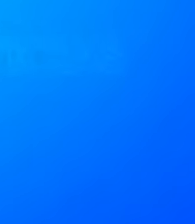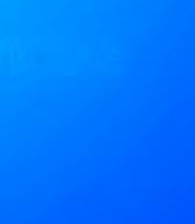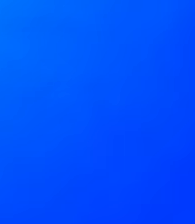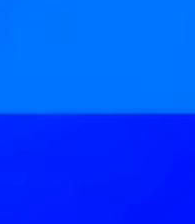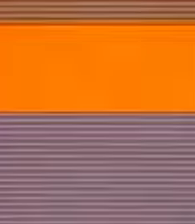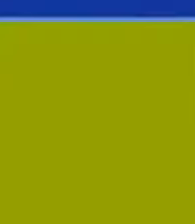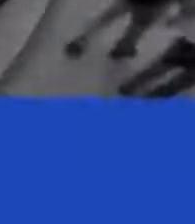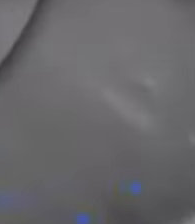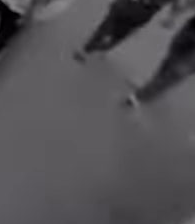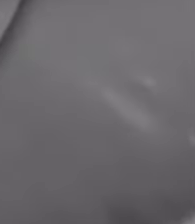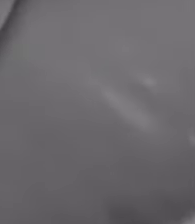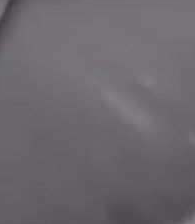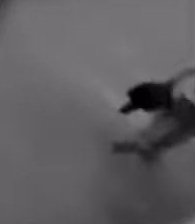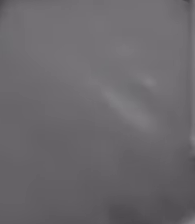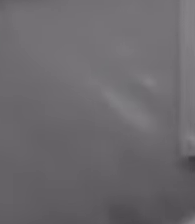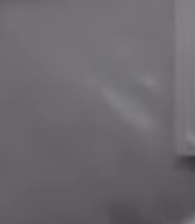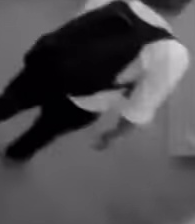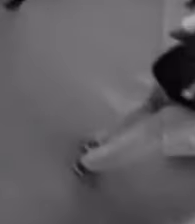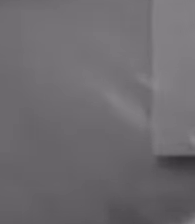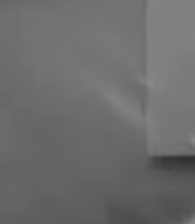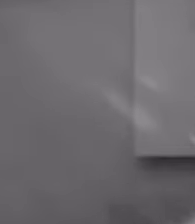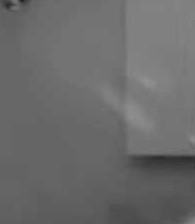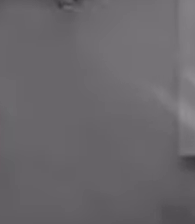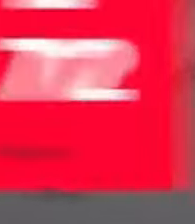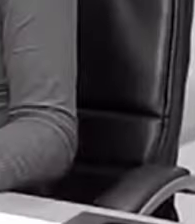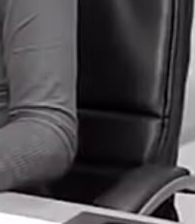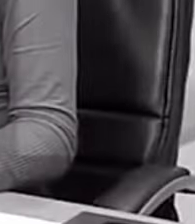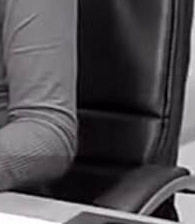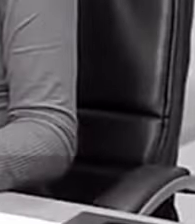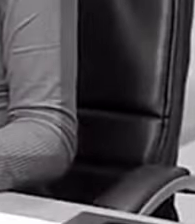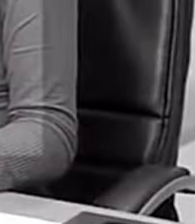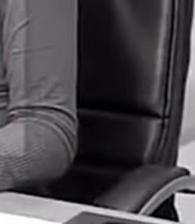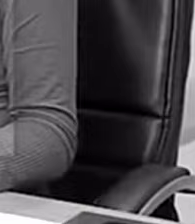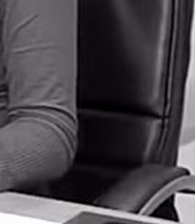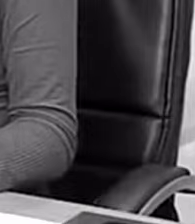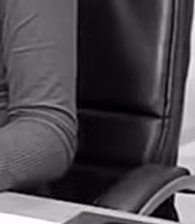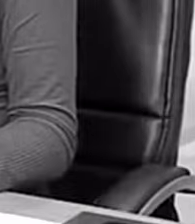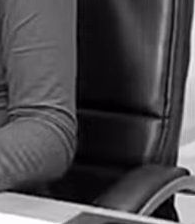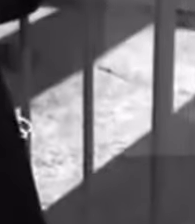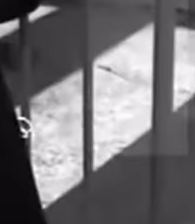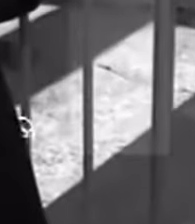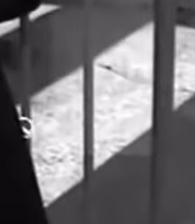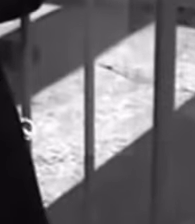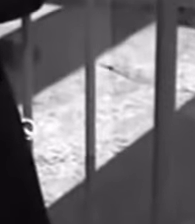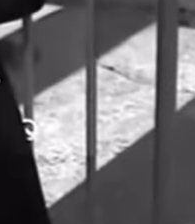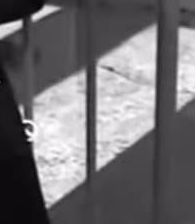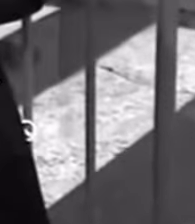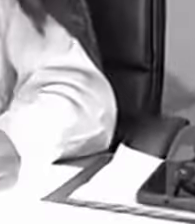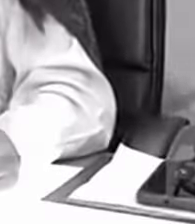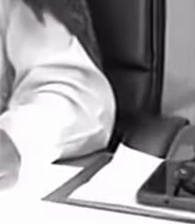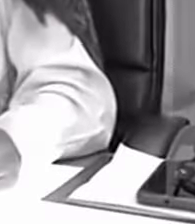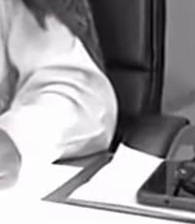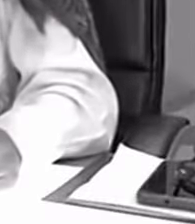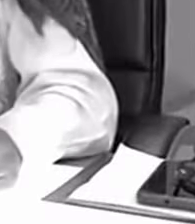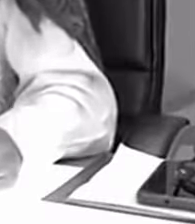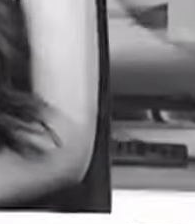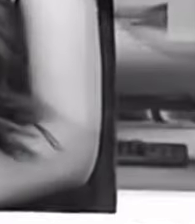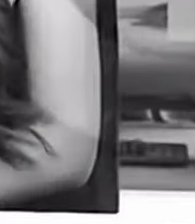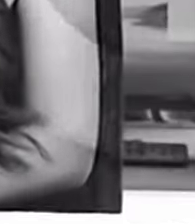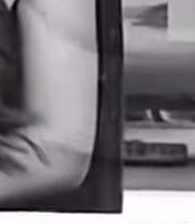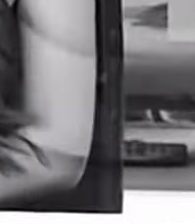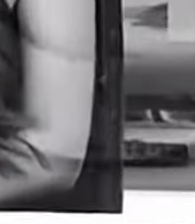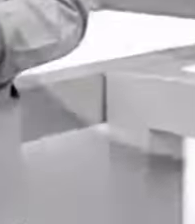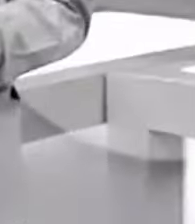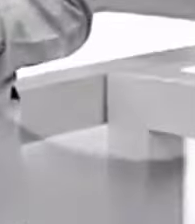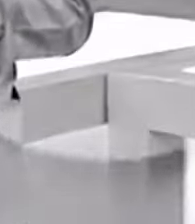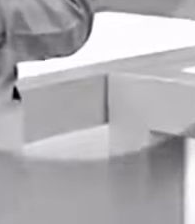informados. Estamos en el 7.3 de TDT, 31 y 731 de Movistar, 14